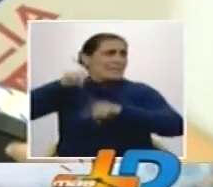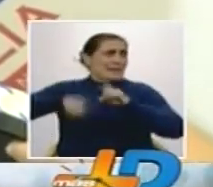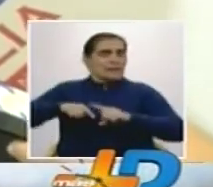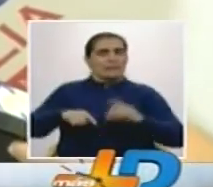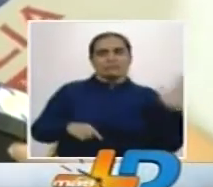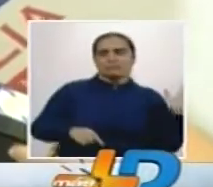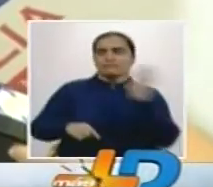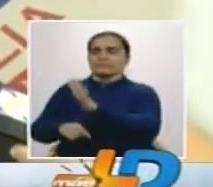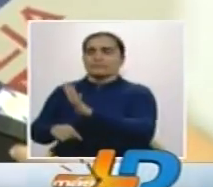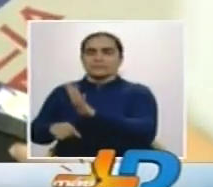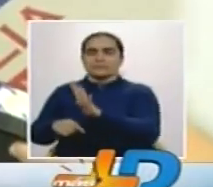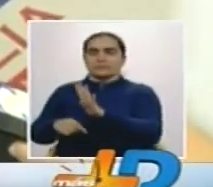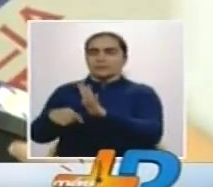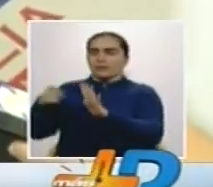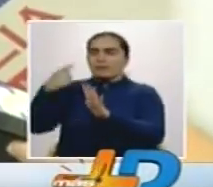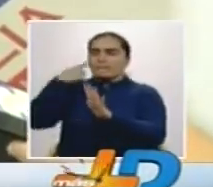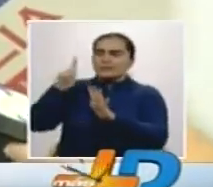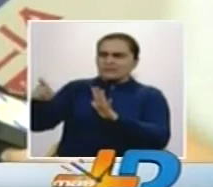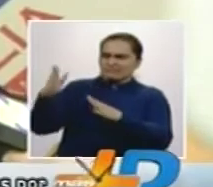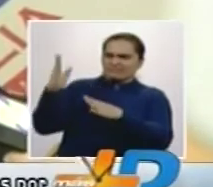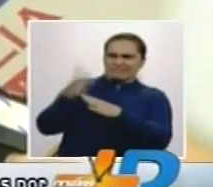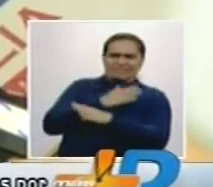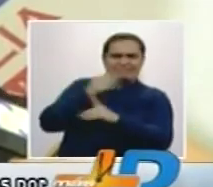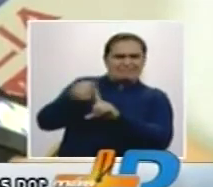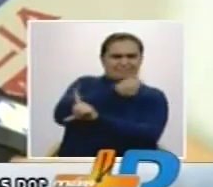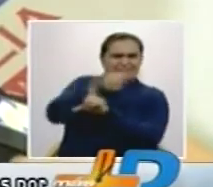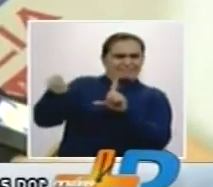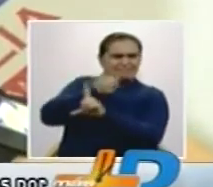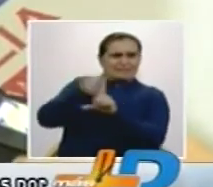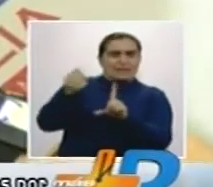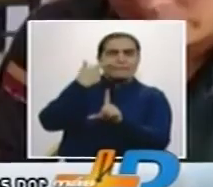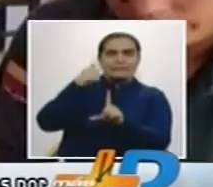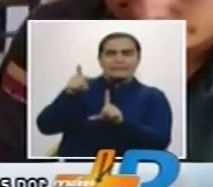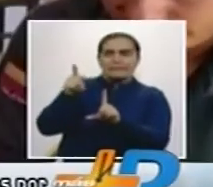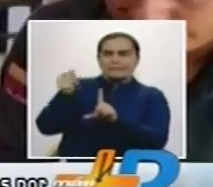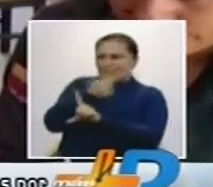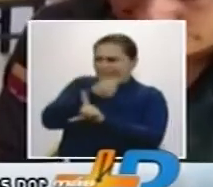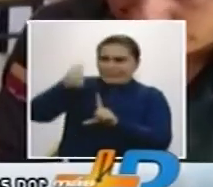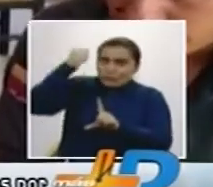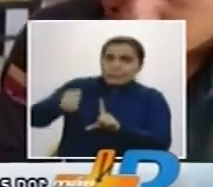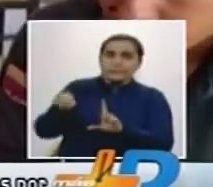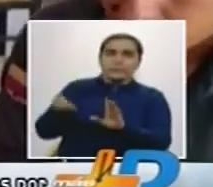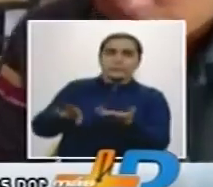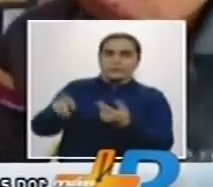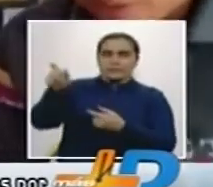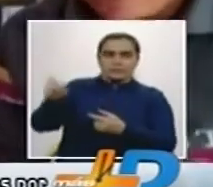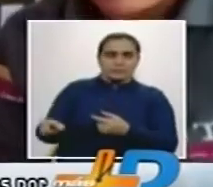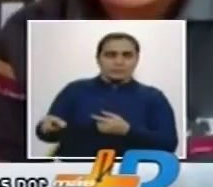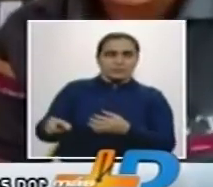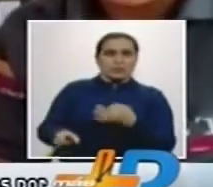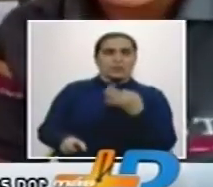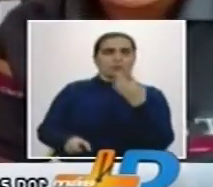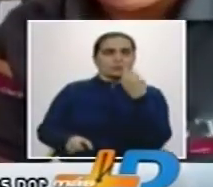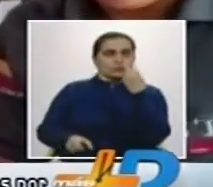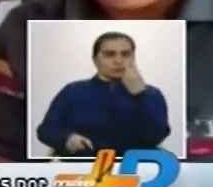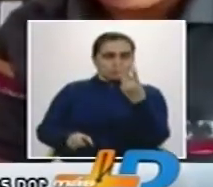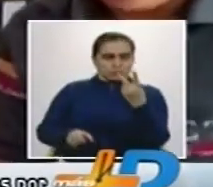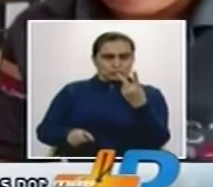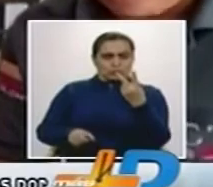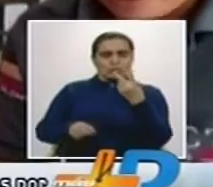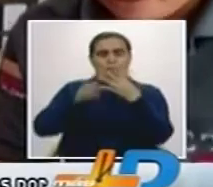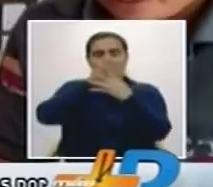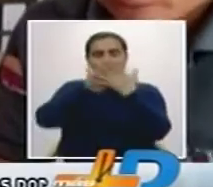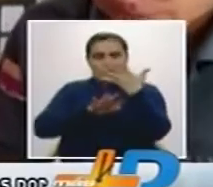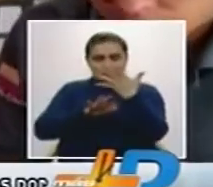funcionarios y a raíz de esos golpes se generó su muerte. Los dos suboficiales y tres patrulleros condujeron al